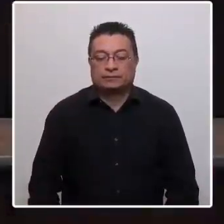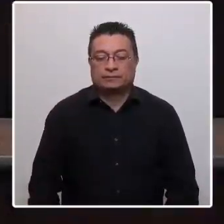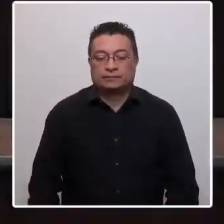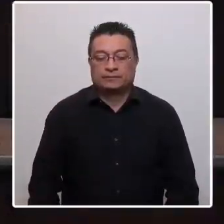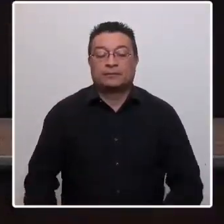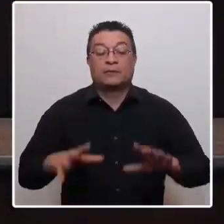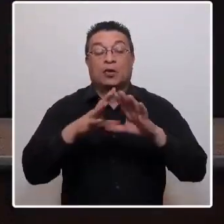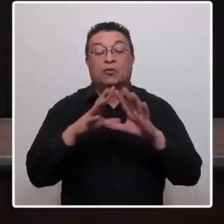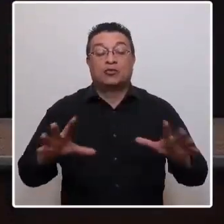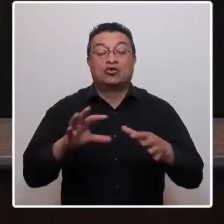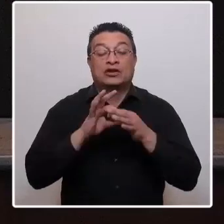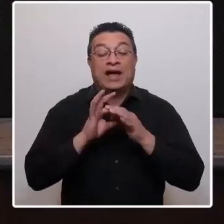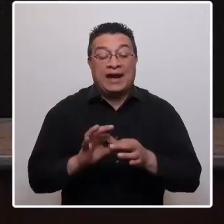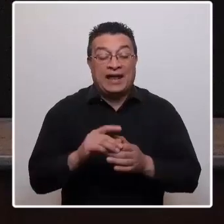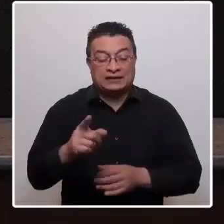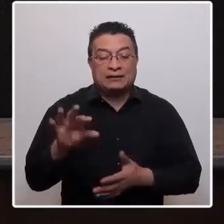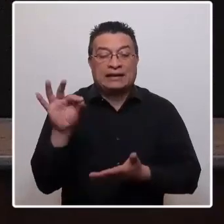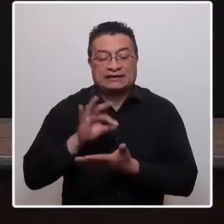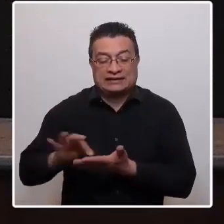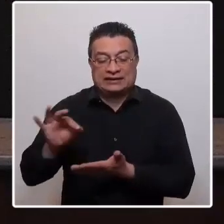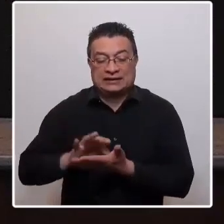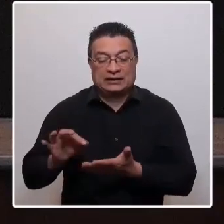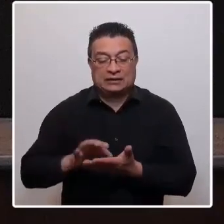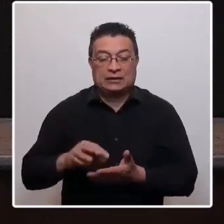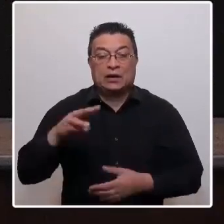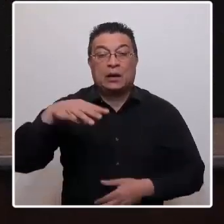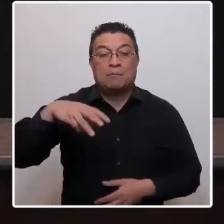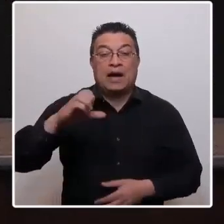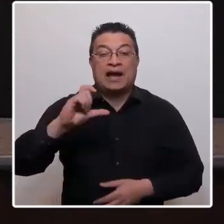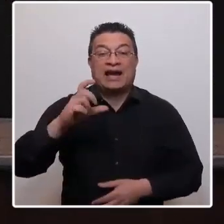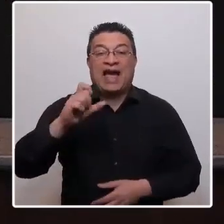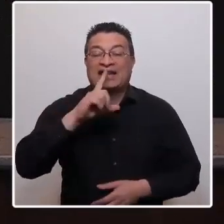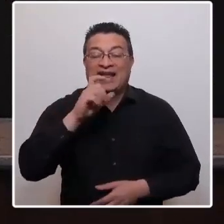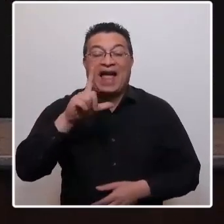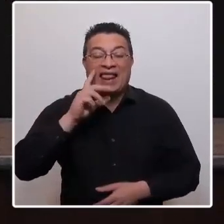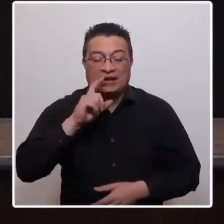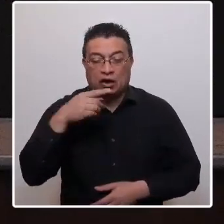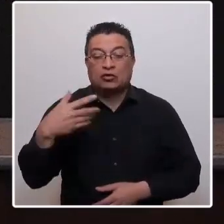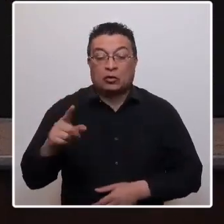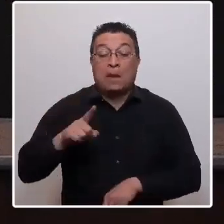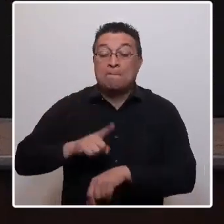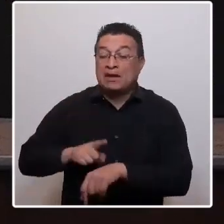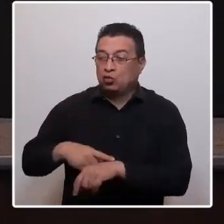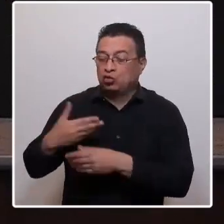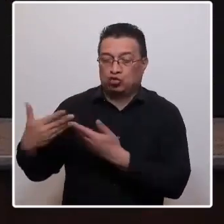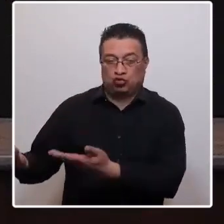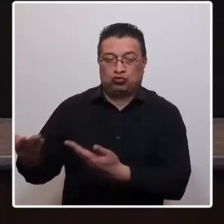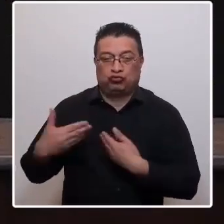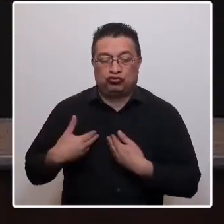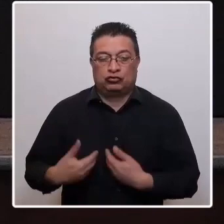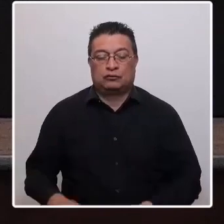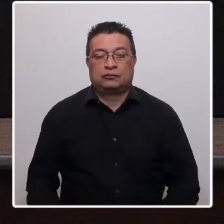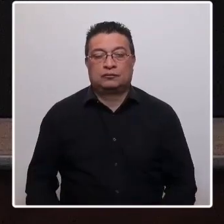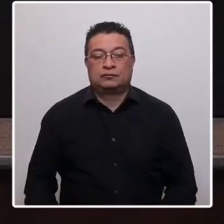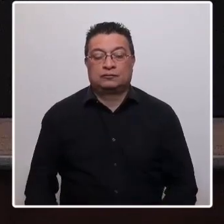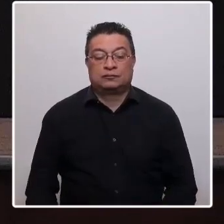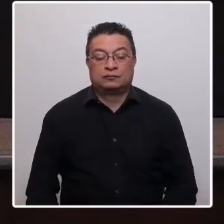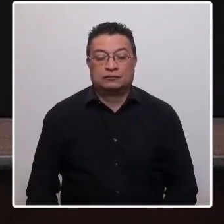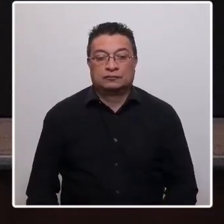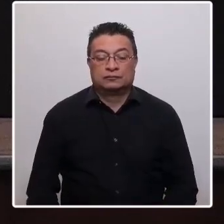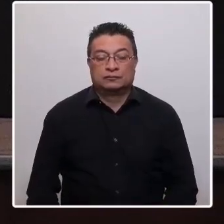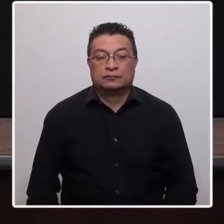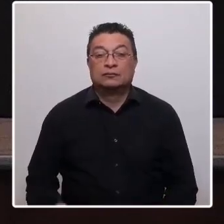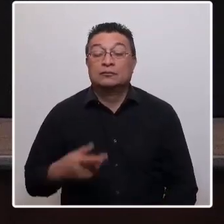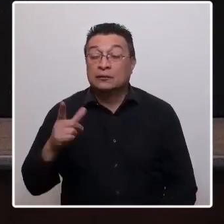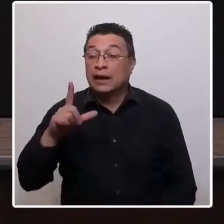Muchas gracias, señor secretario. Margarita Letelier me iba a ceder sus minutos. Convencional Margarita